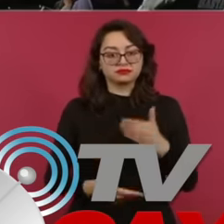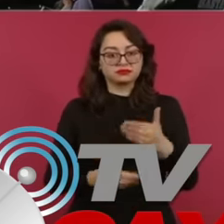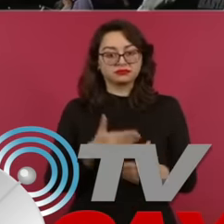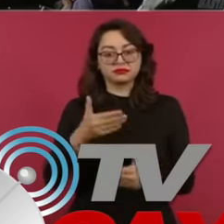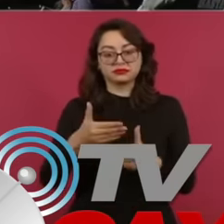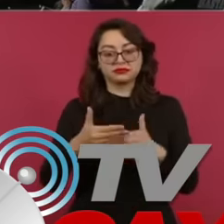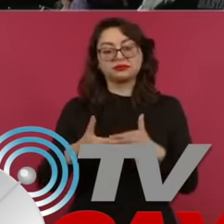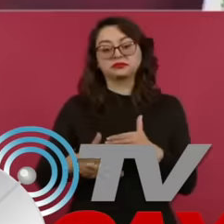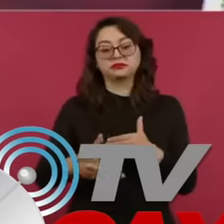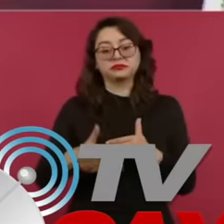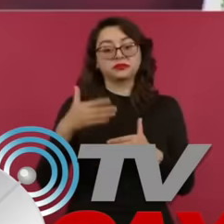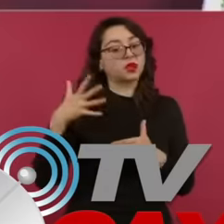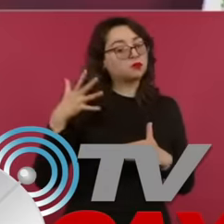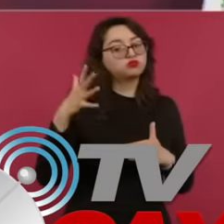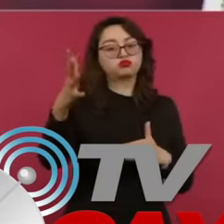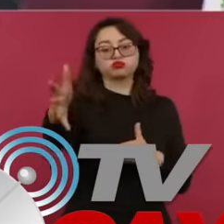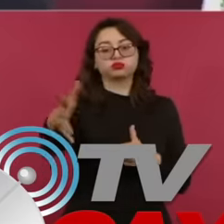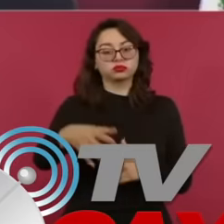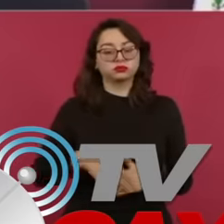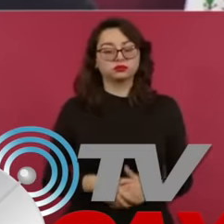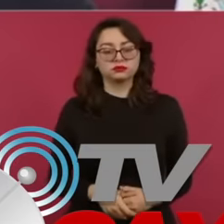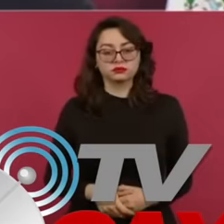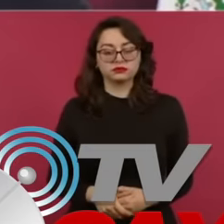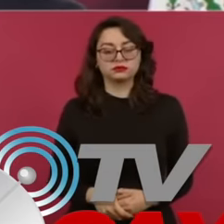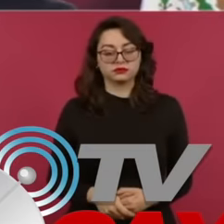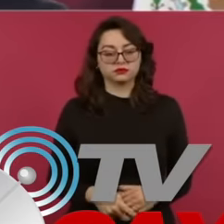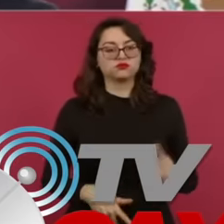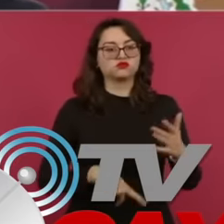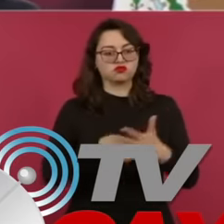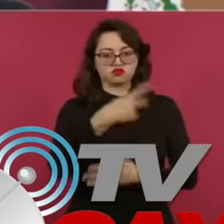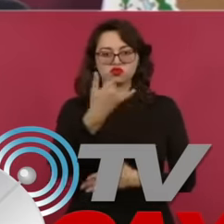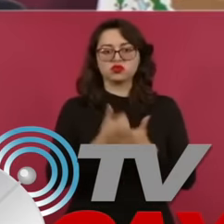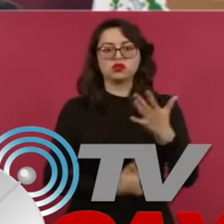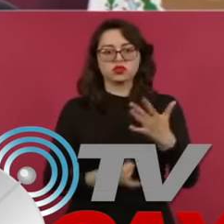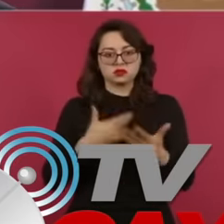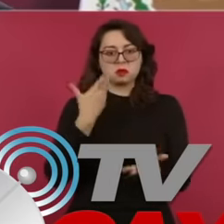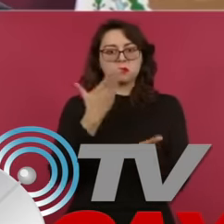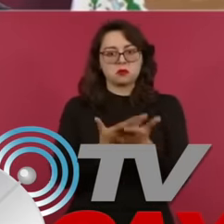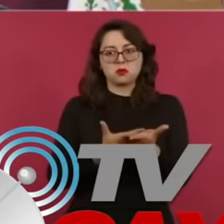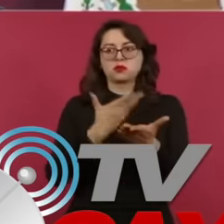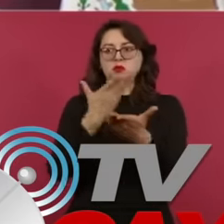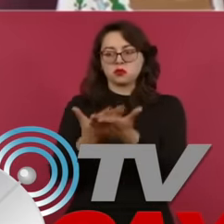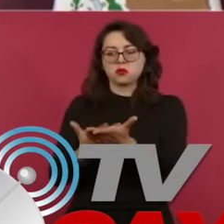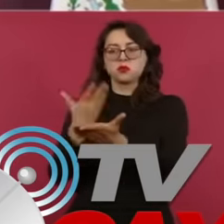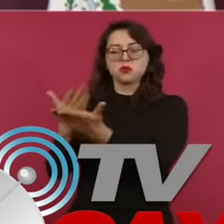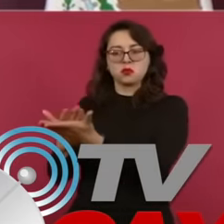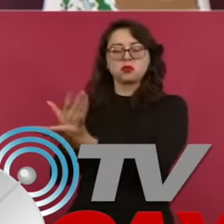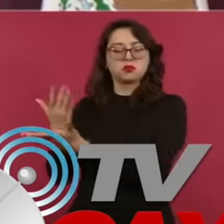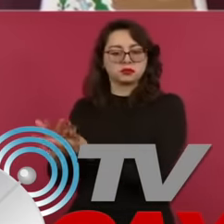mediano y largo plazo, pero van a quedar todos